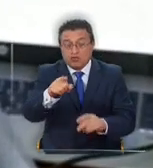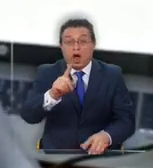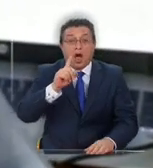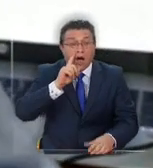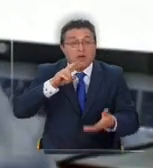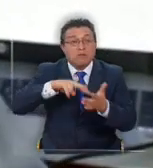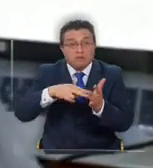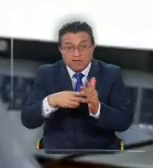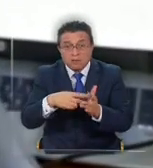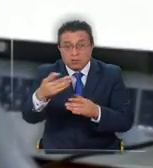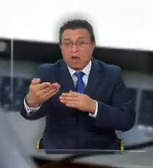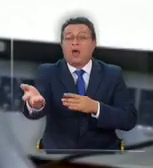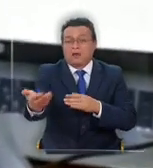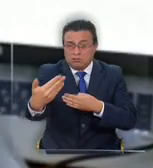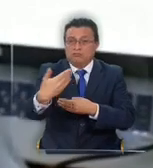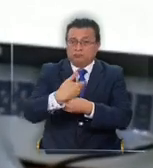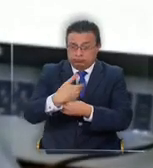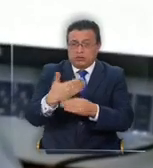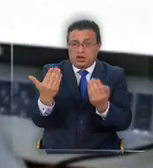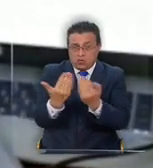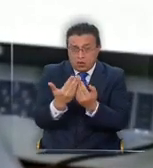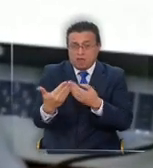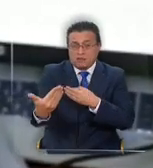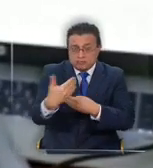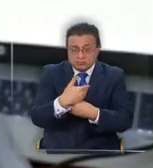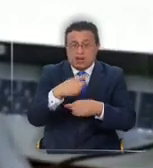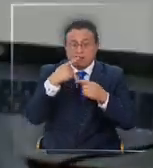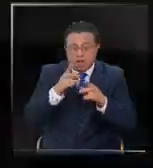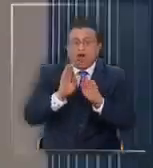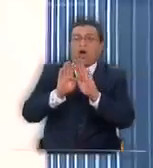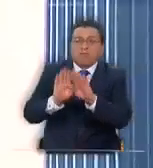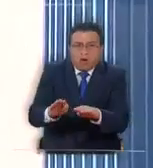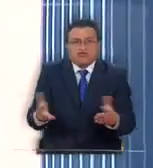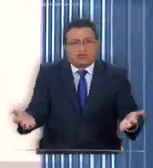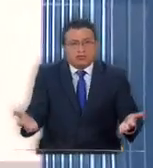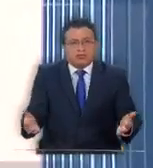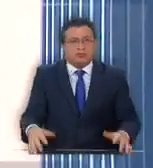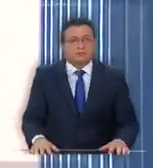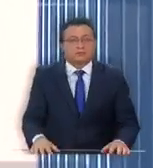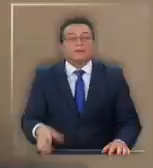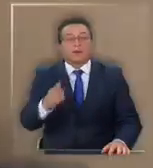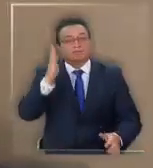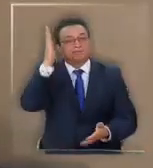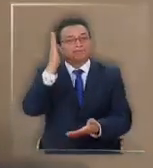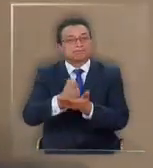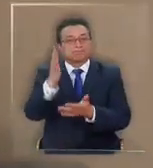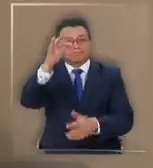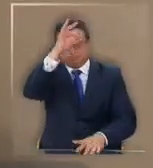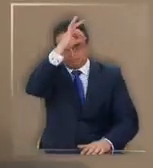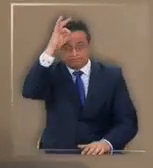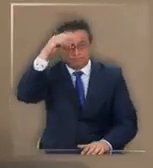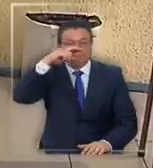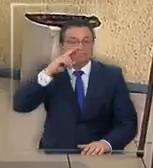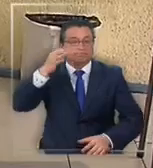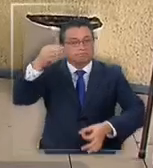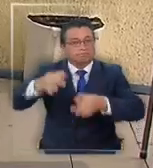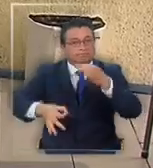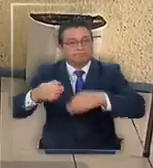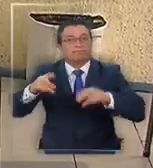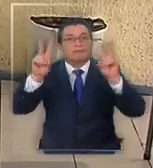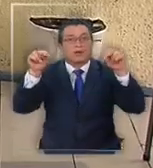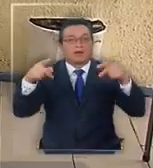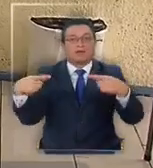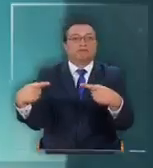dificultades que concurran a sus colegios siempre van a encontrar apoyo determinación de la corte de temuco sobre un tema que ha sido materia